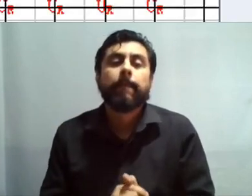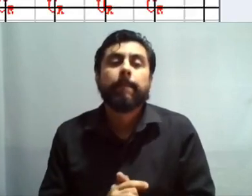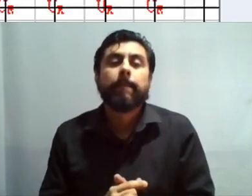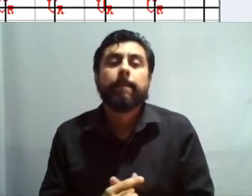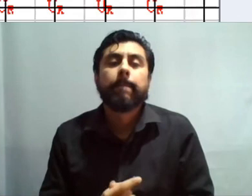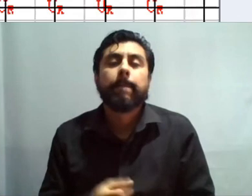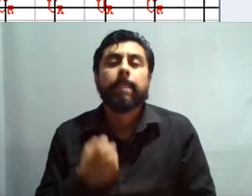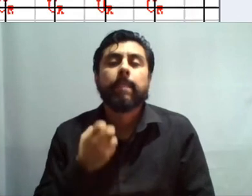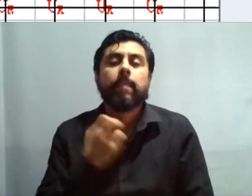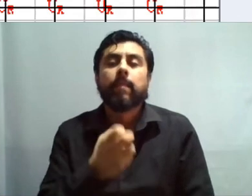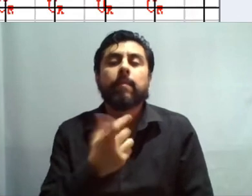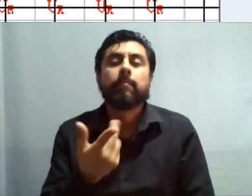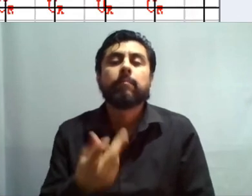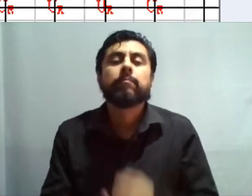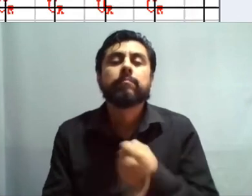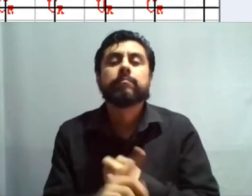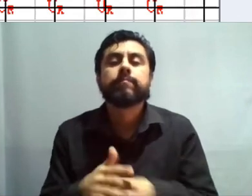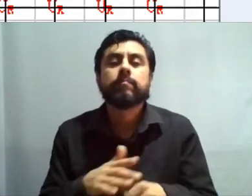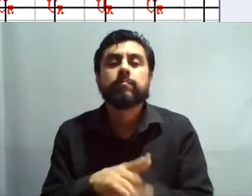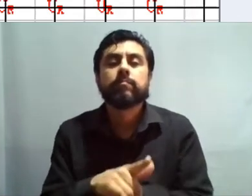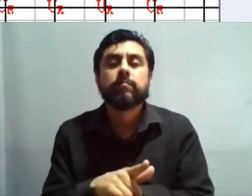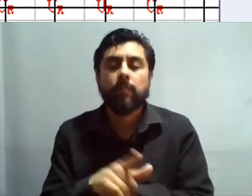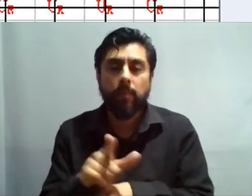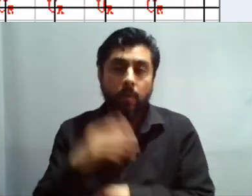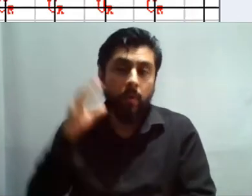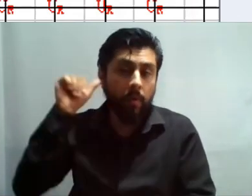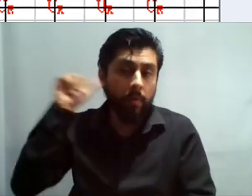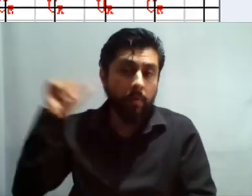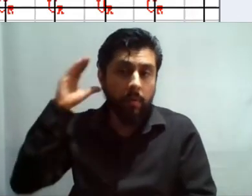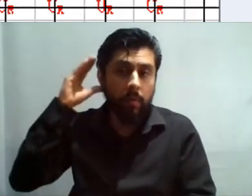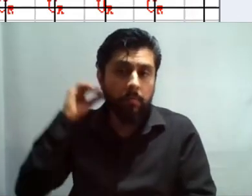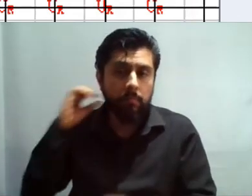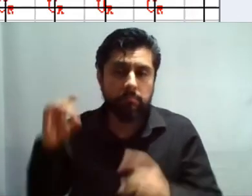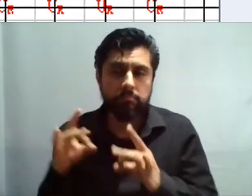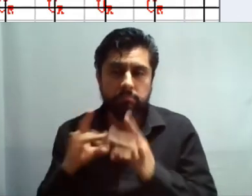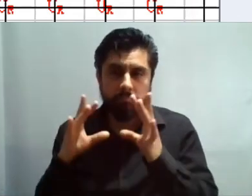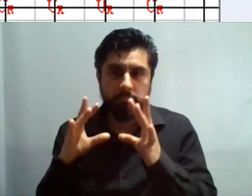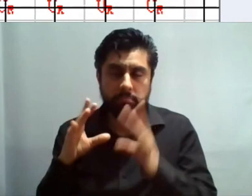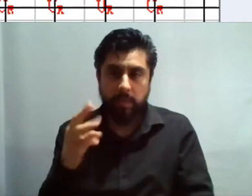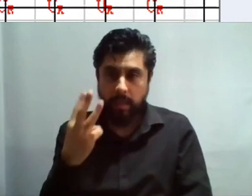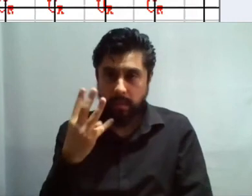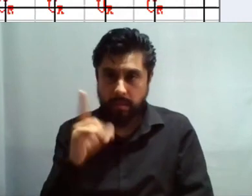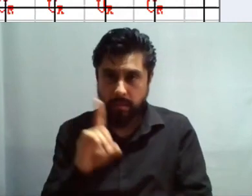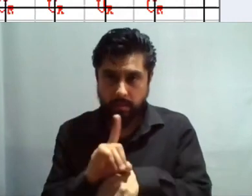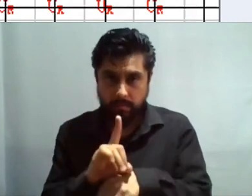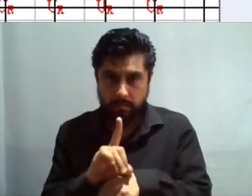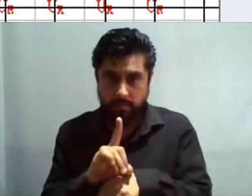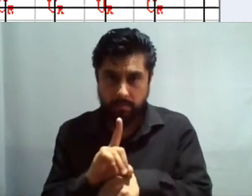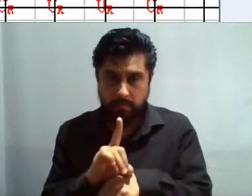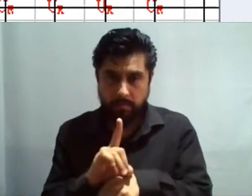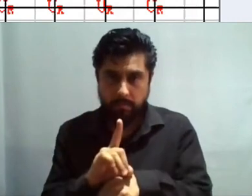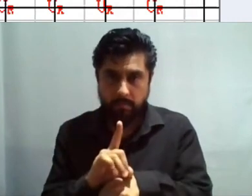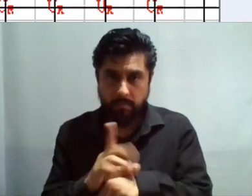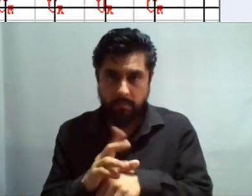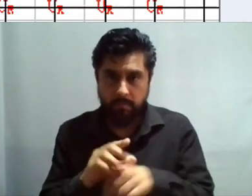¿Esto en qué lo resumiría? Cuando la audición baja de forma súbita en menos de 3 días, en 3